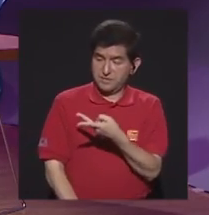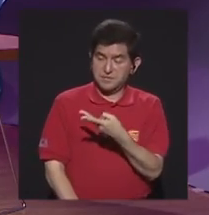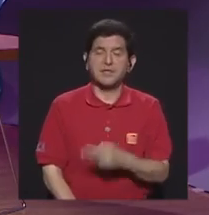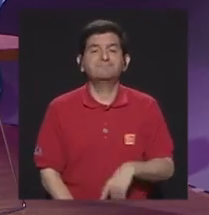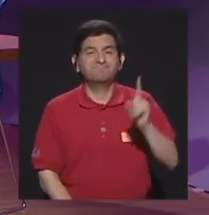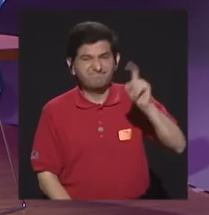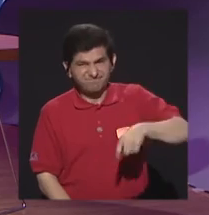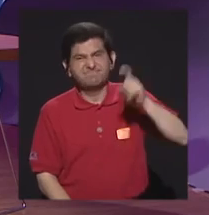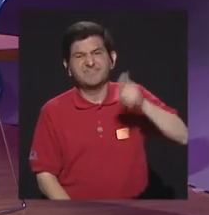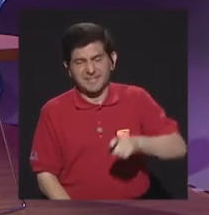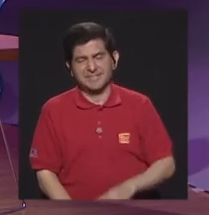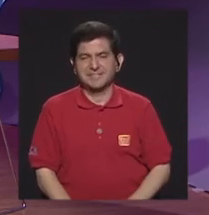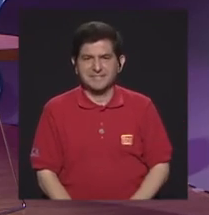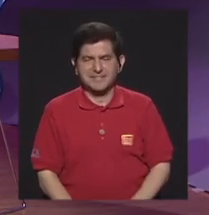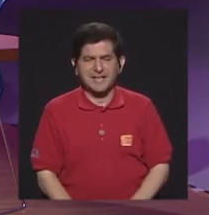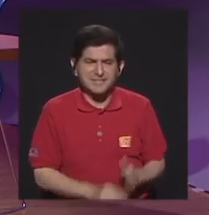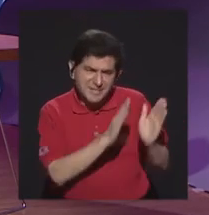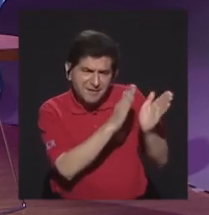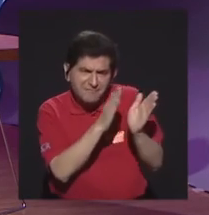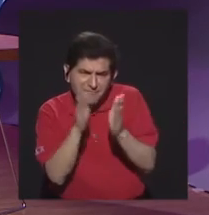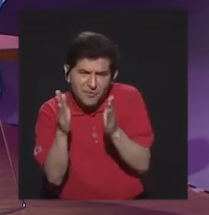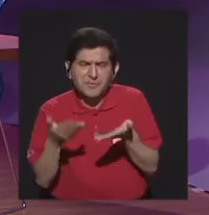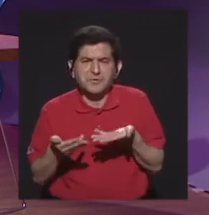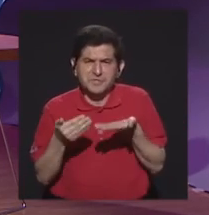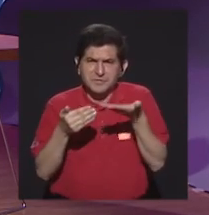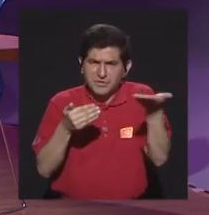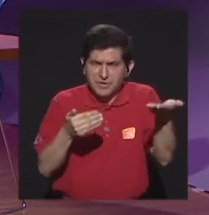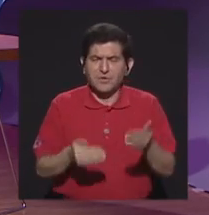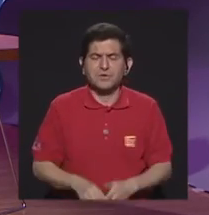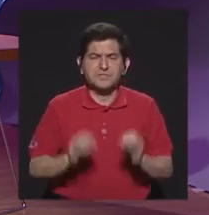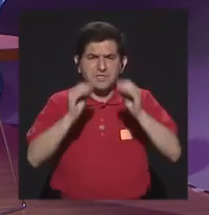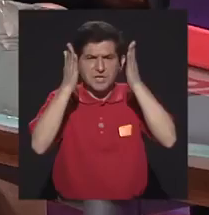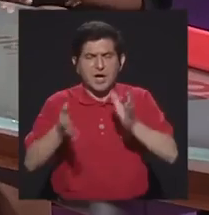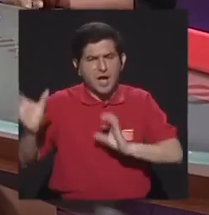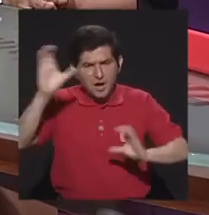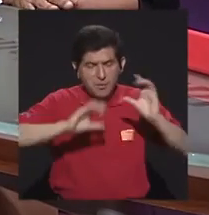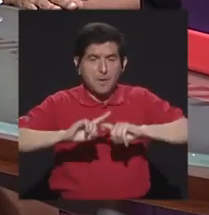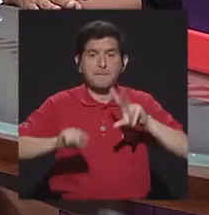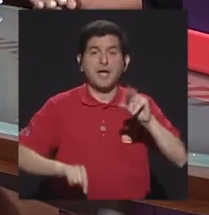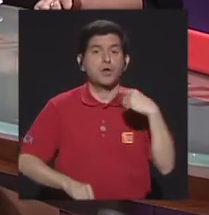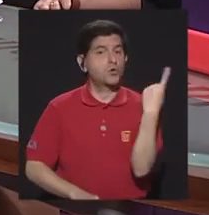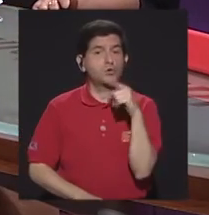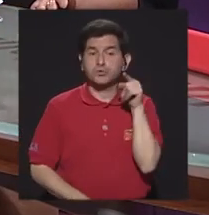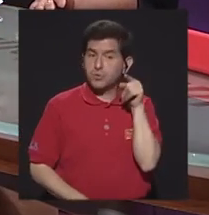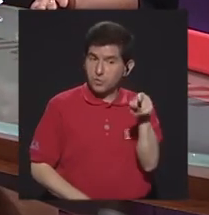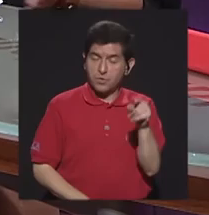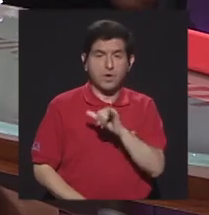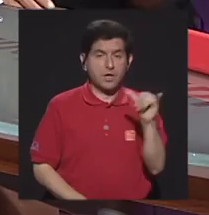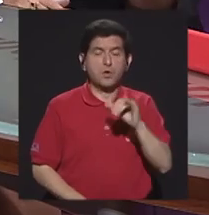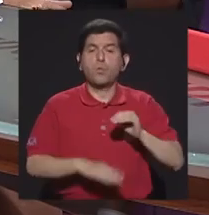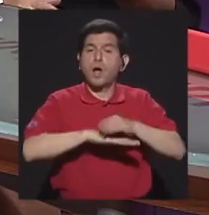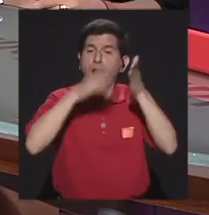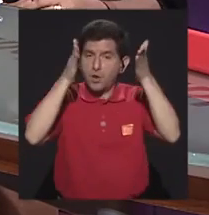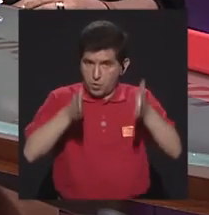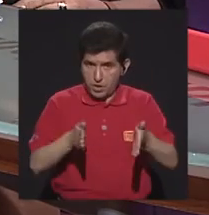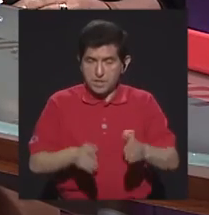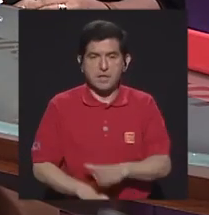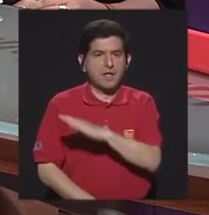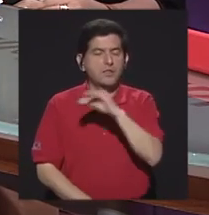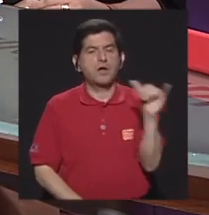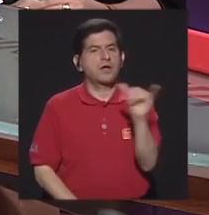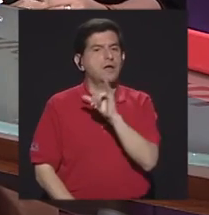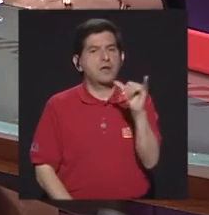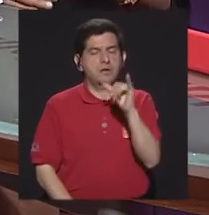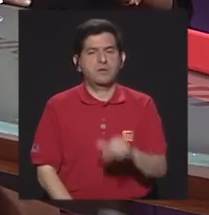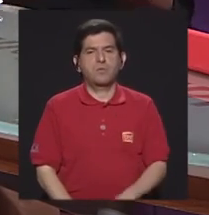de la necesidad de darle más formación y más elementos a los profes de ciencias, pero no solo a los profes de ciencias, también a orientadores y